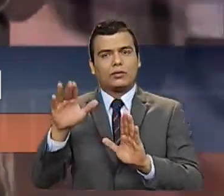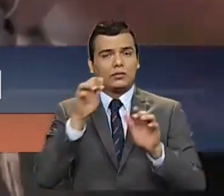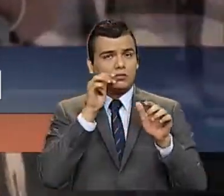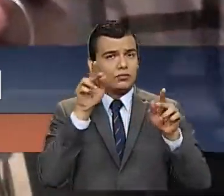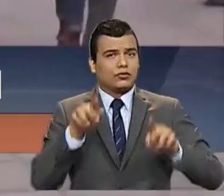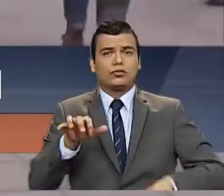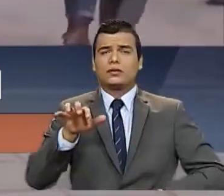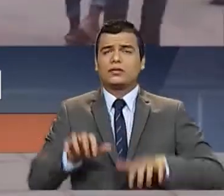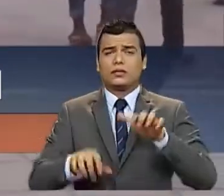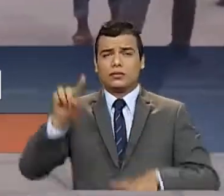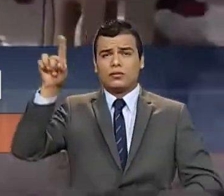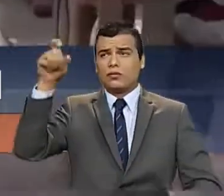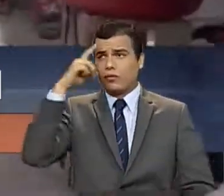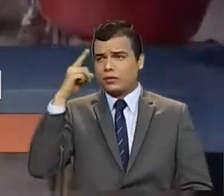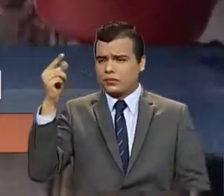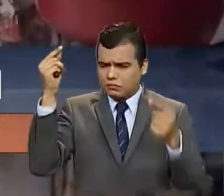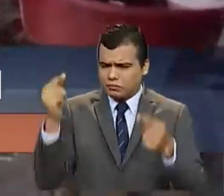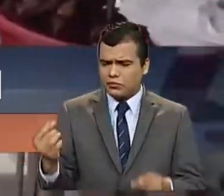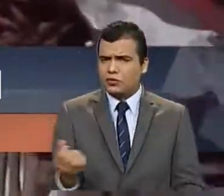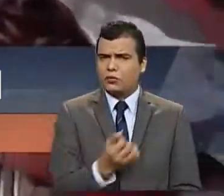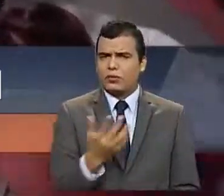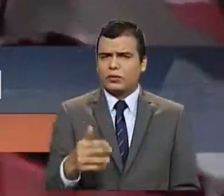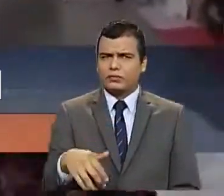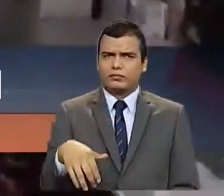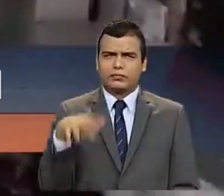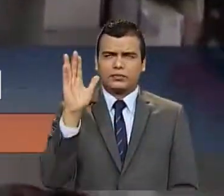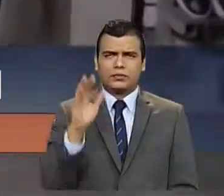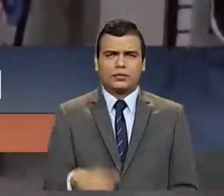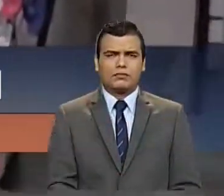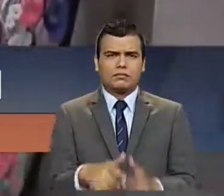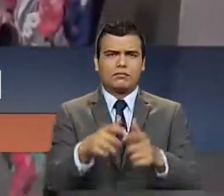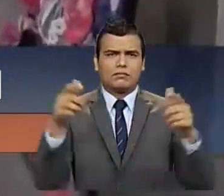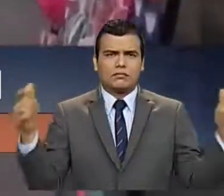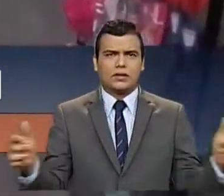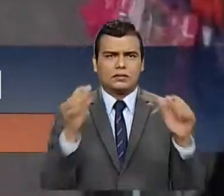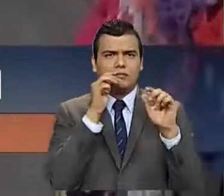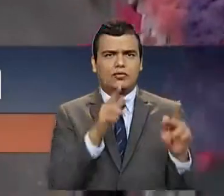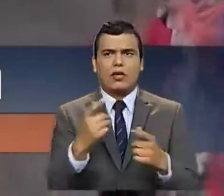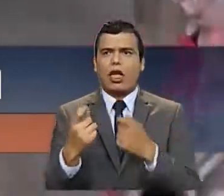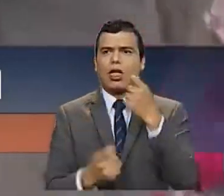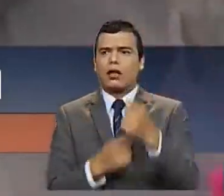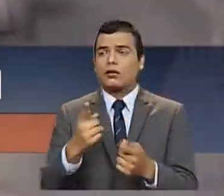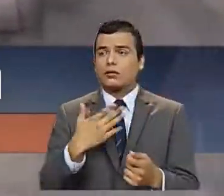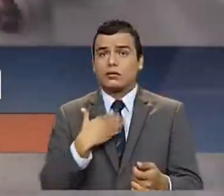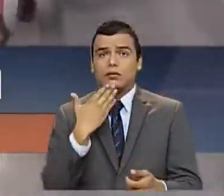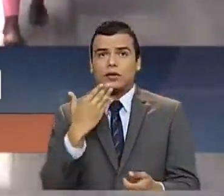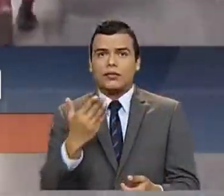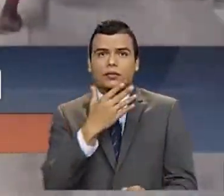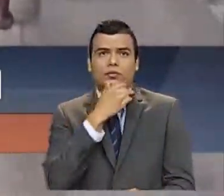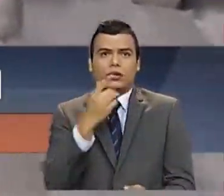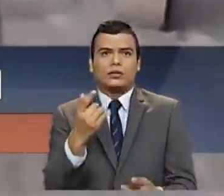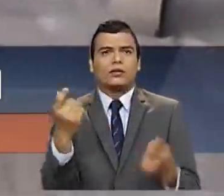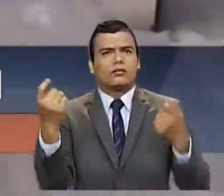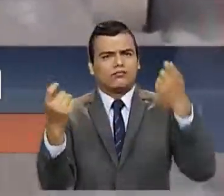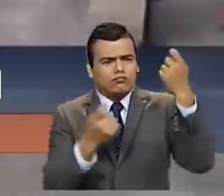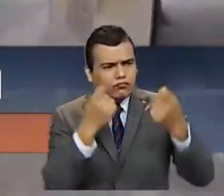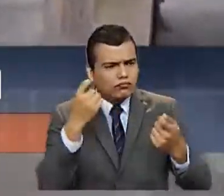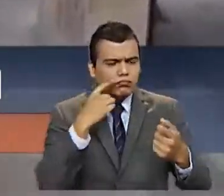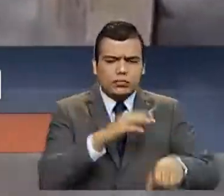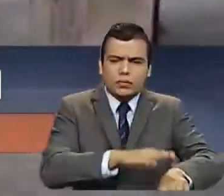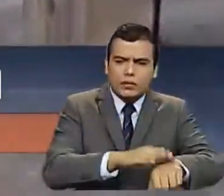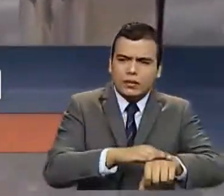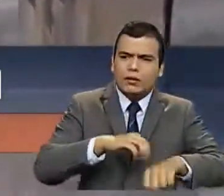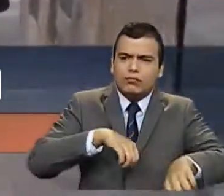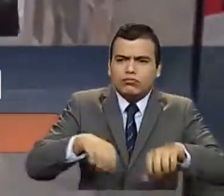que tiene un censo poblacional de más de 200 vendedores ambulantes ocupando espacios públicos no permitidos, pero que las campañas y operativos para